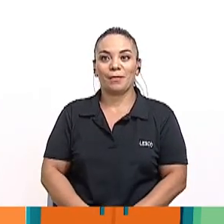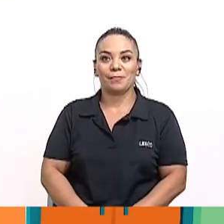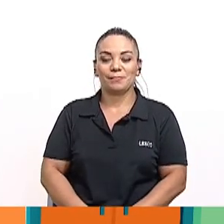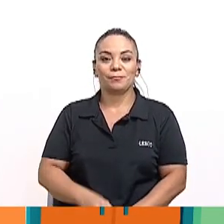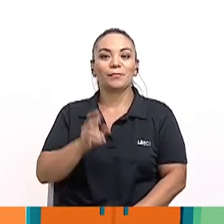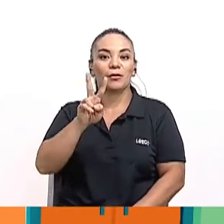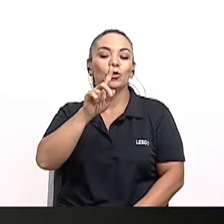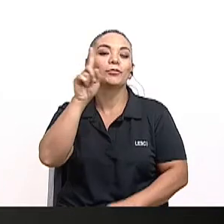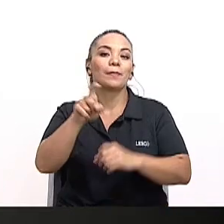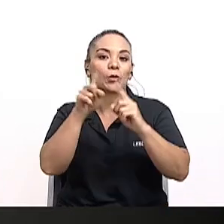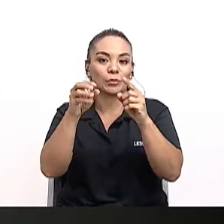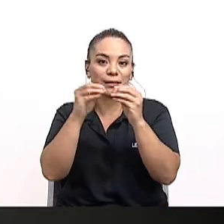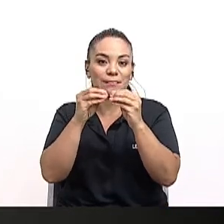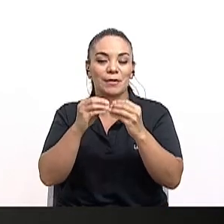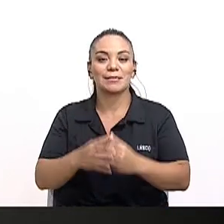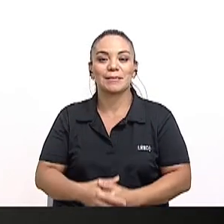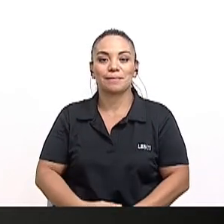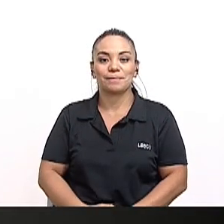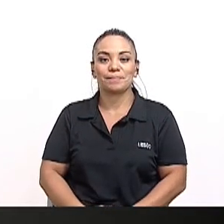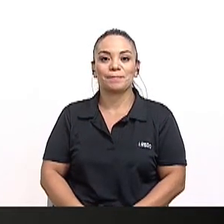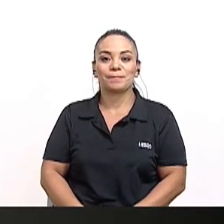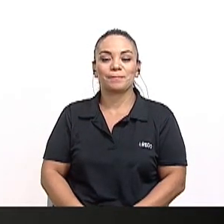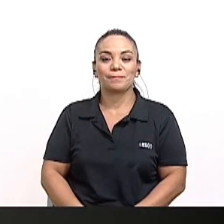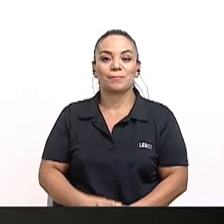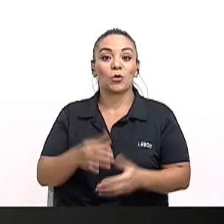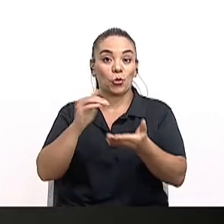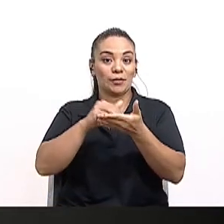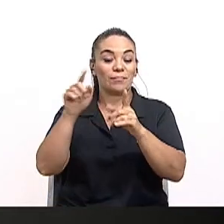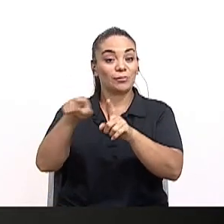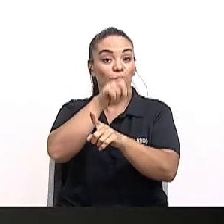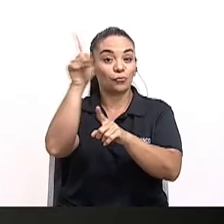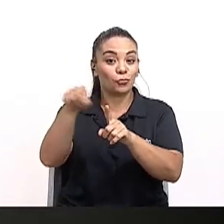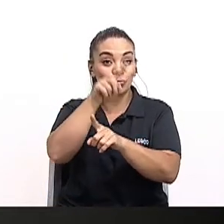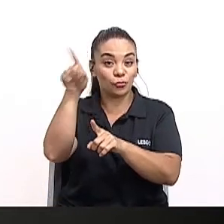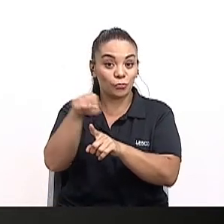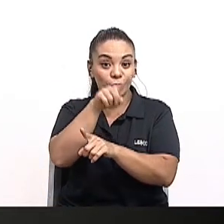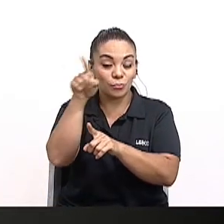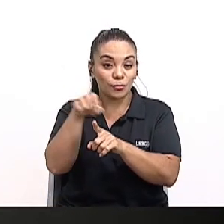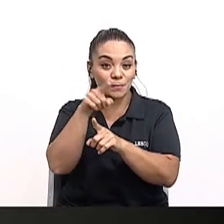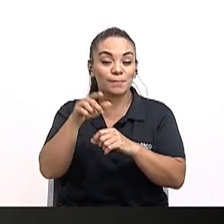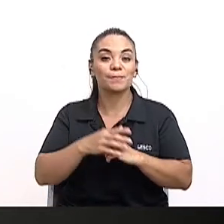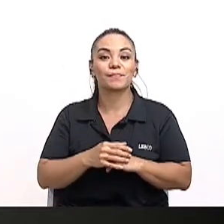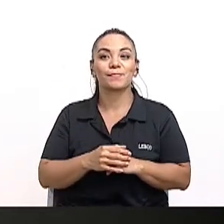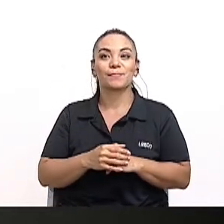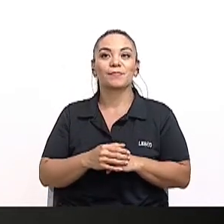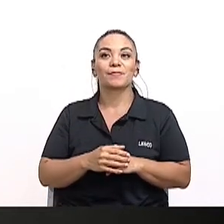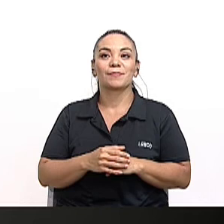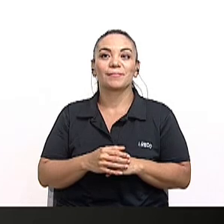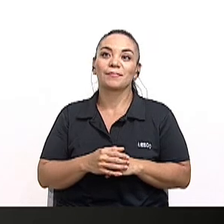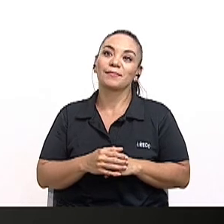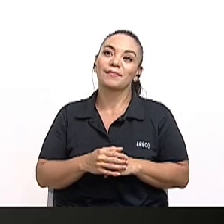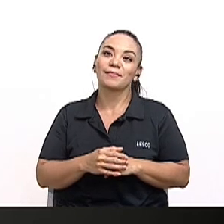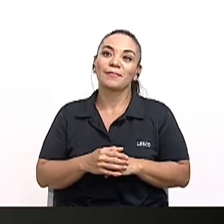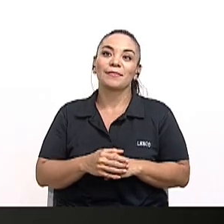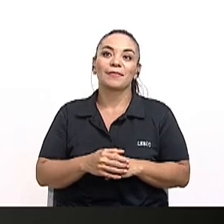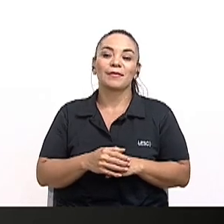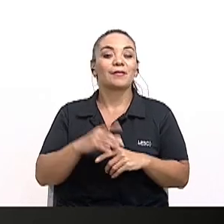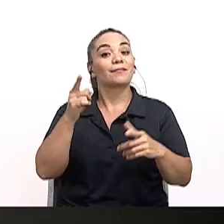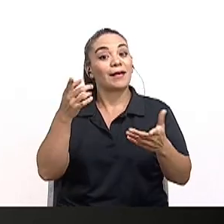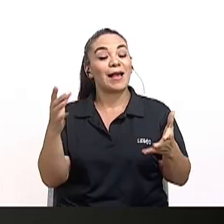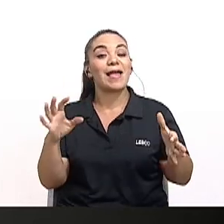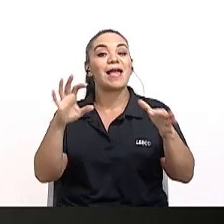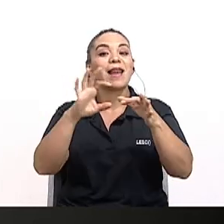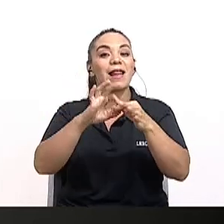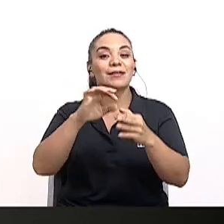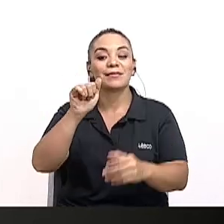preguntas más. Vamos a girar la ruleta y nos sale ahora un enlace